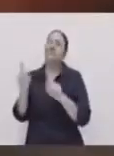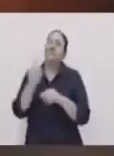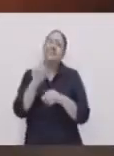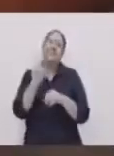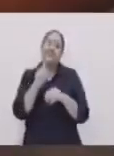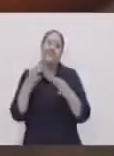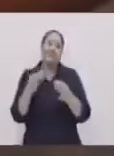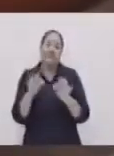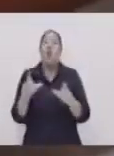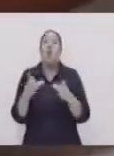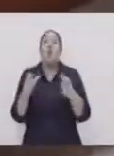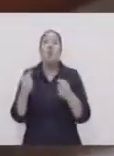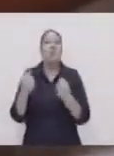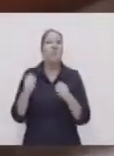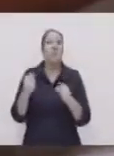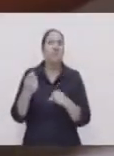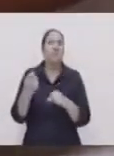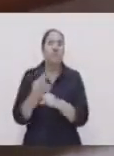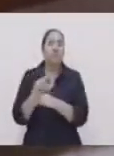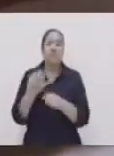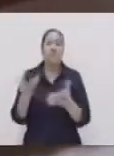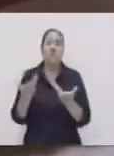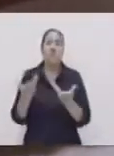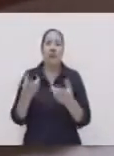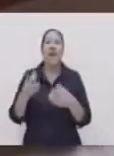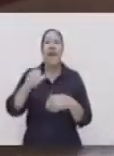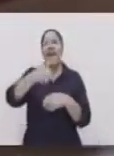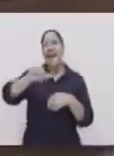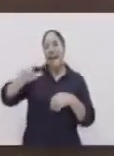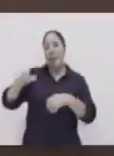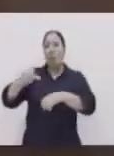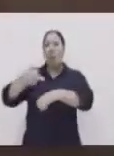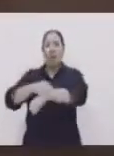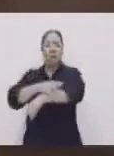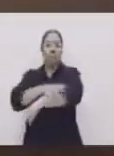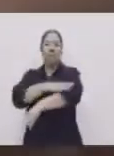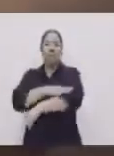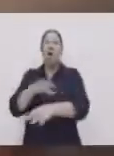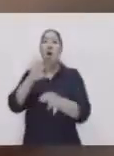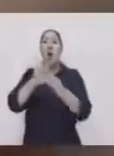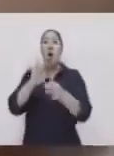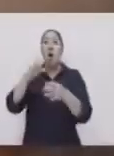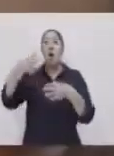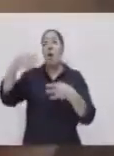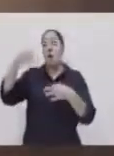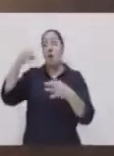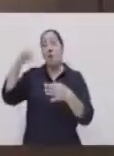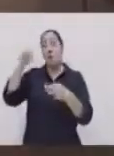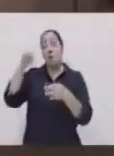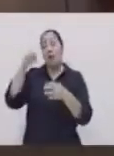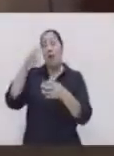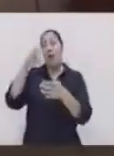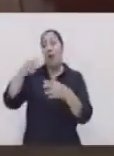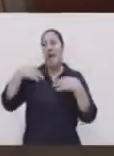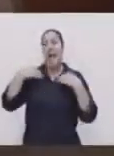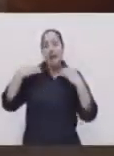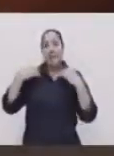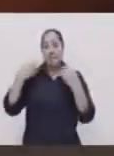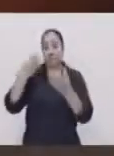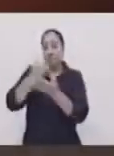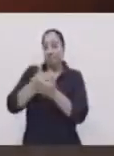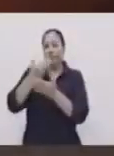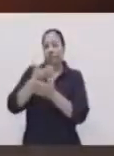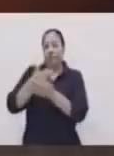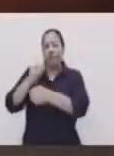tratar estas quemaduras se debe inmediatamente aplicar agua fresca o paños húmedos fríos durante 10 a 20 minutos hasta que se refresque